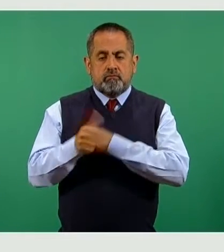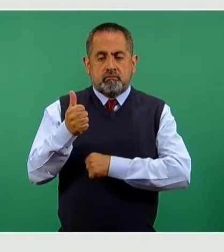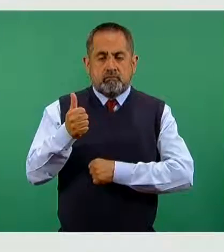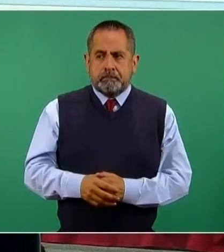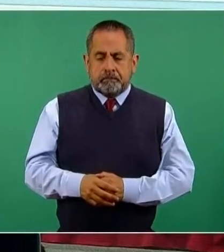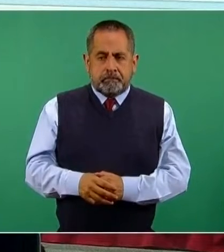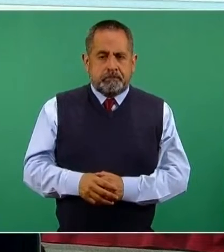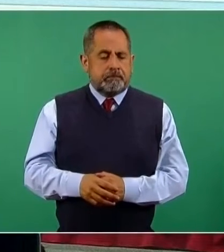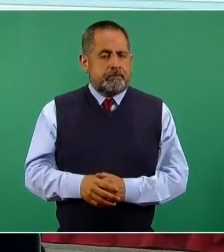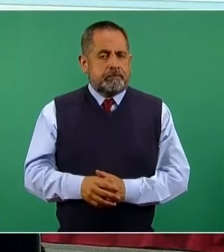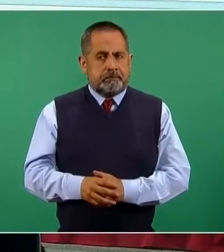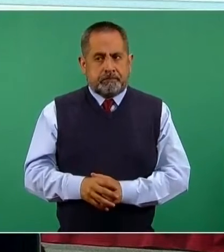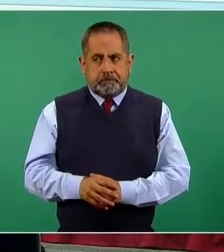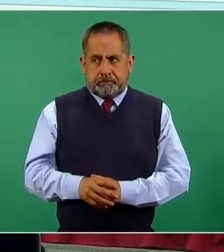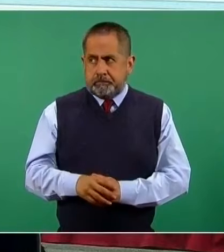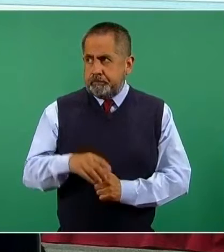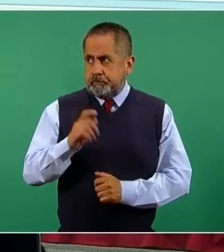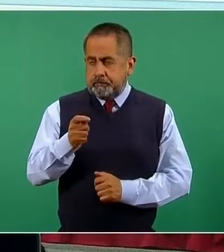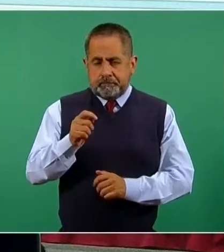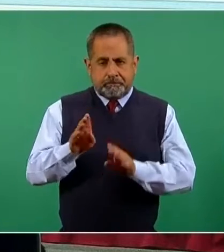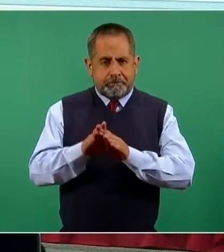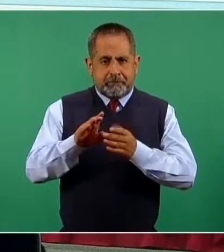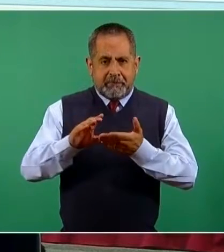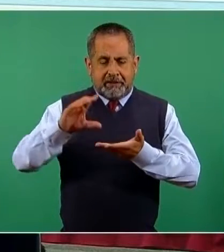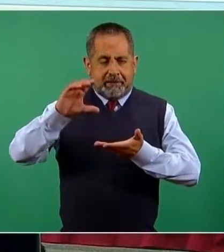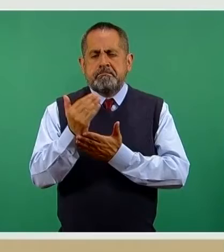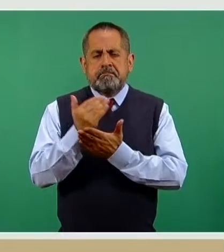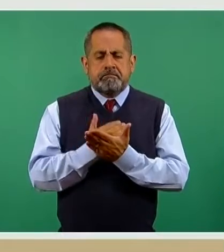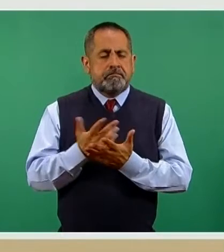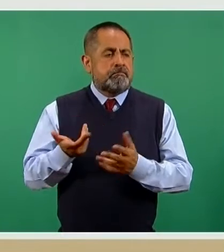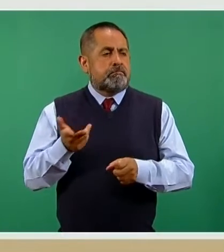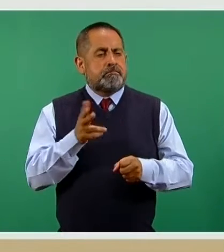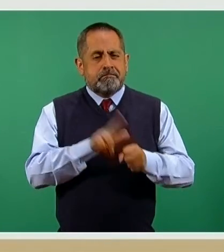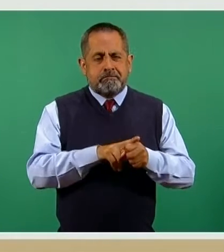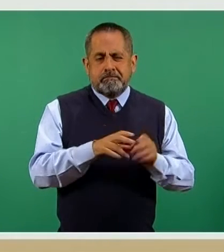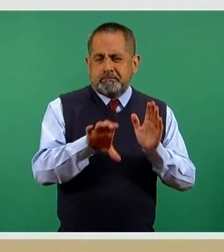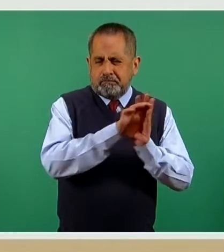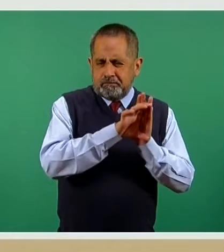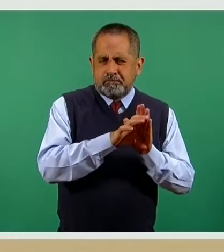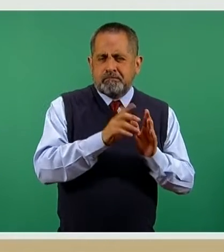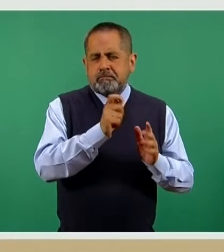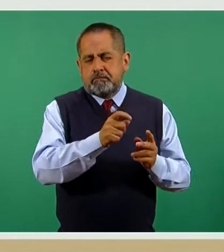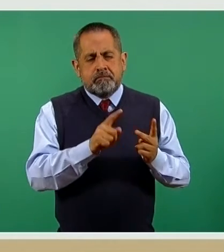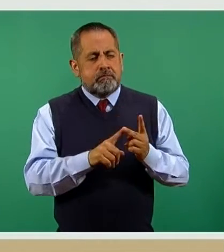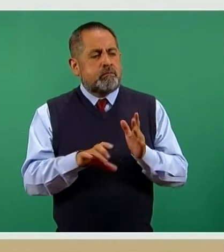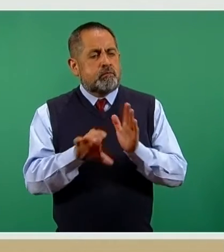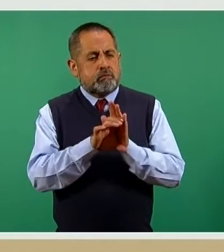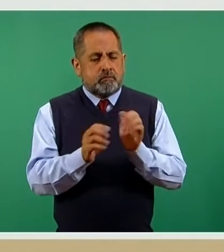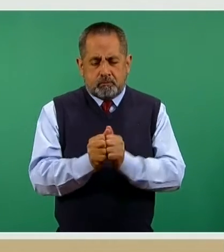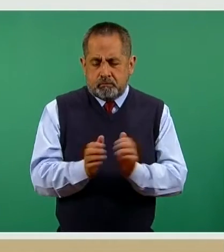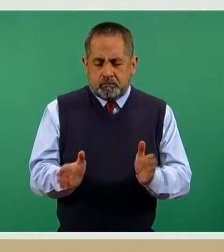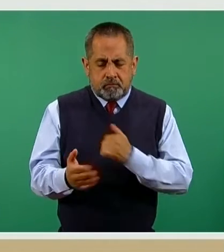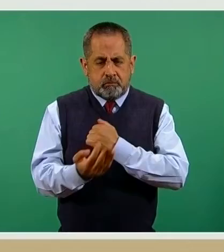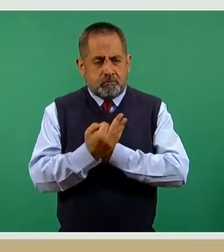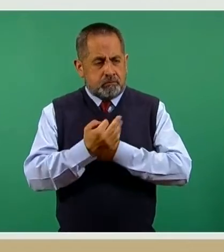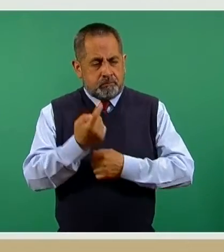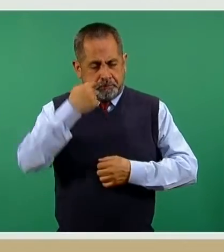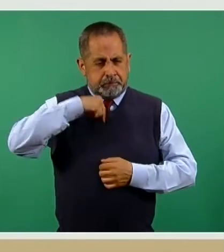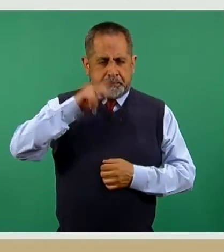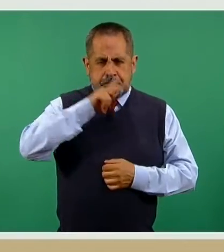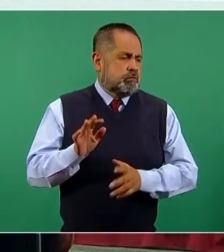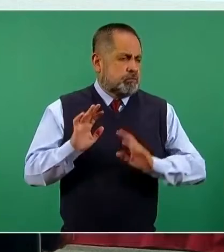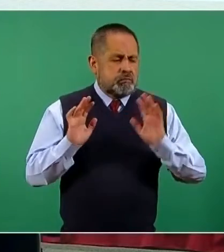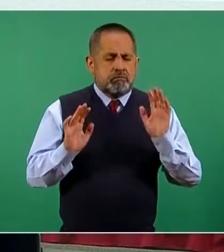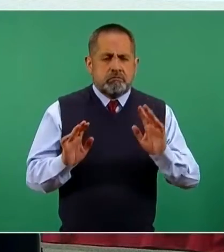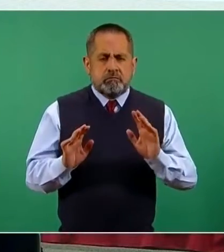la secretaria de salud federal en el reporte técnico el director de promoción de la salud ricardo cortez mencionó que se sumaron 8